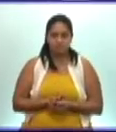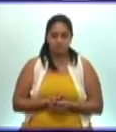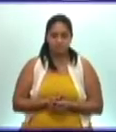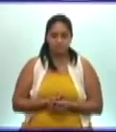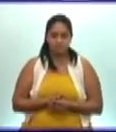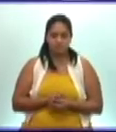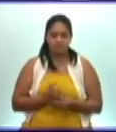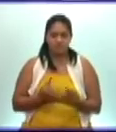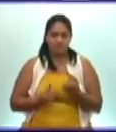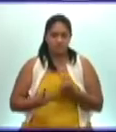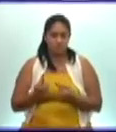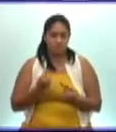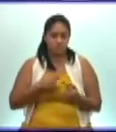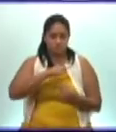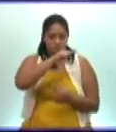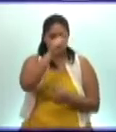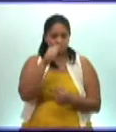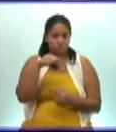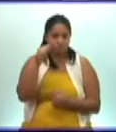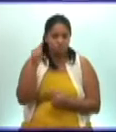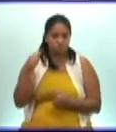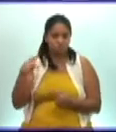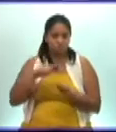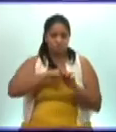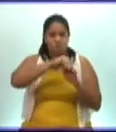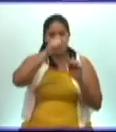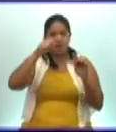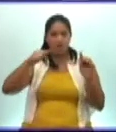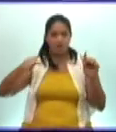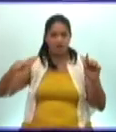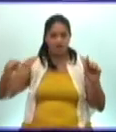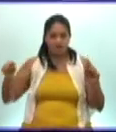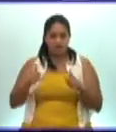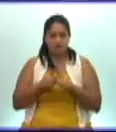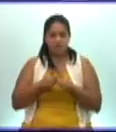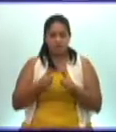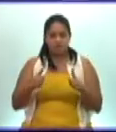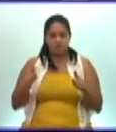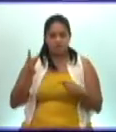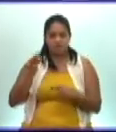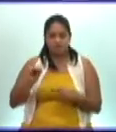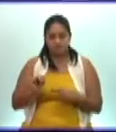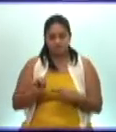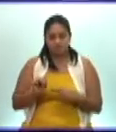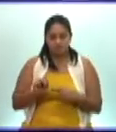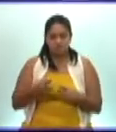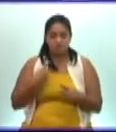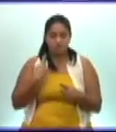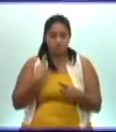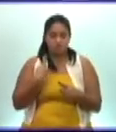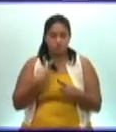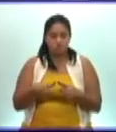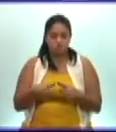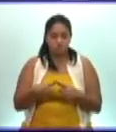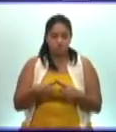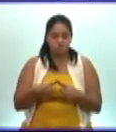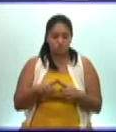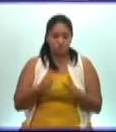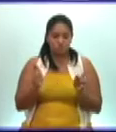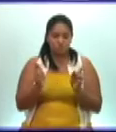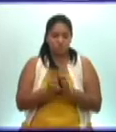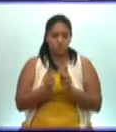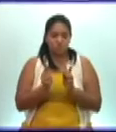algunas longitudes de ondas electromagnéticas son muy largas y se miden en metros, otras son pequeñas y se miden en mil millonésimas de